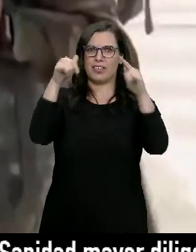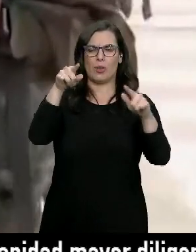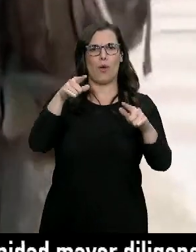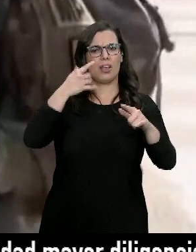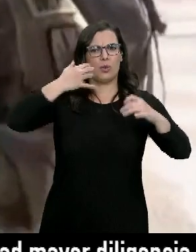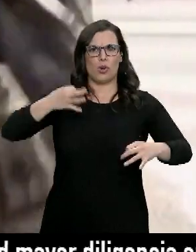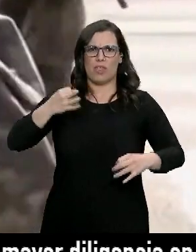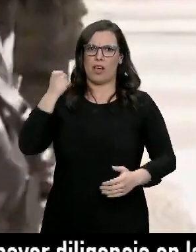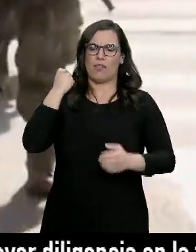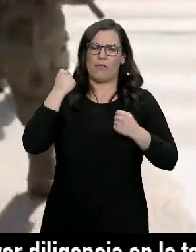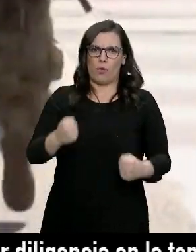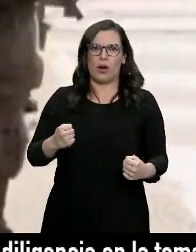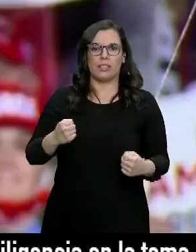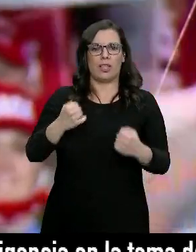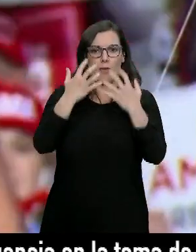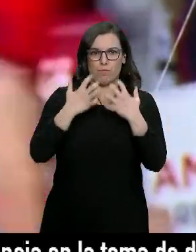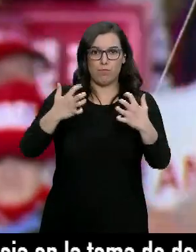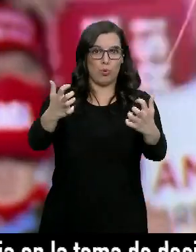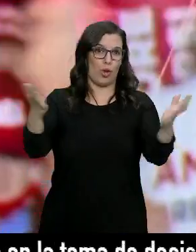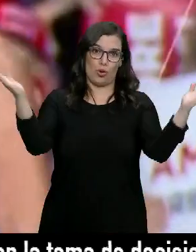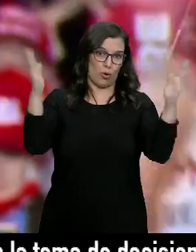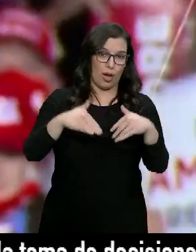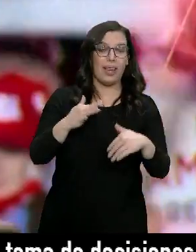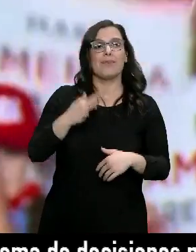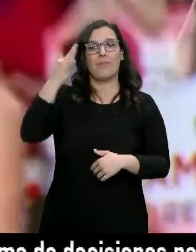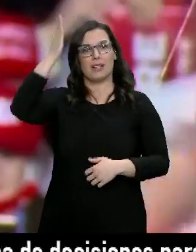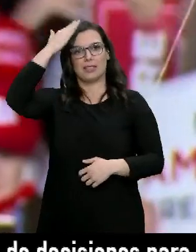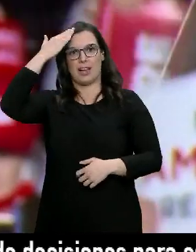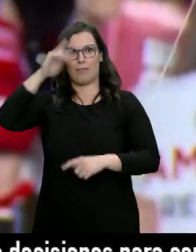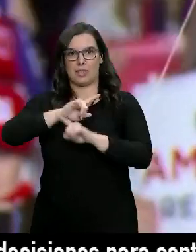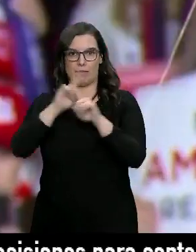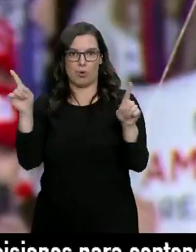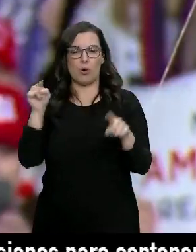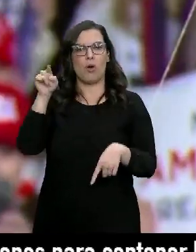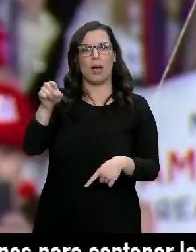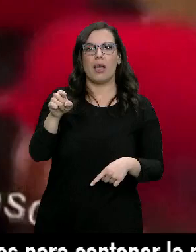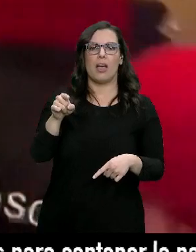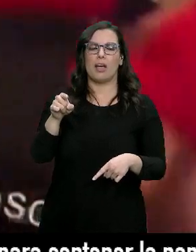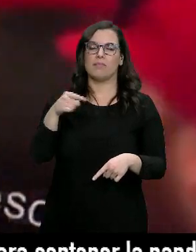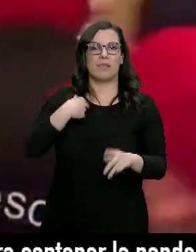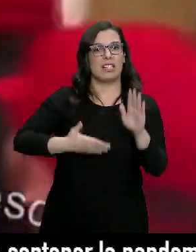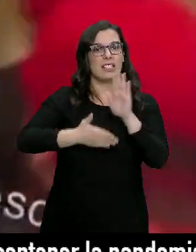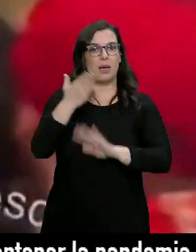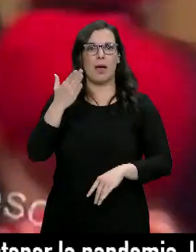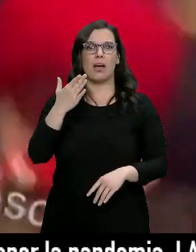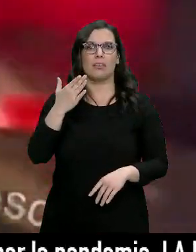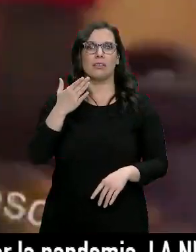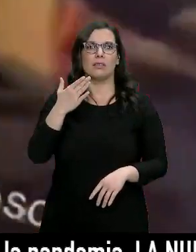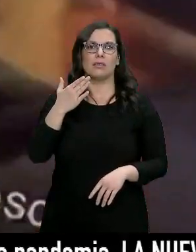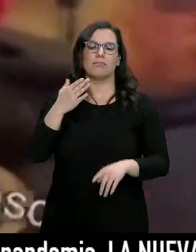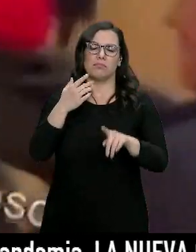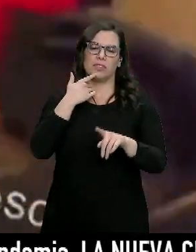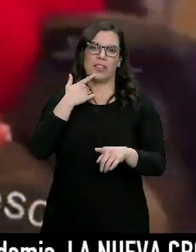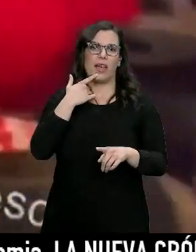sin público y sin la presencia de su antecesor. Donald Trump se despide condenando de nuevo el ataque al Capitolio.